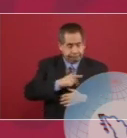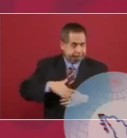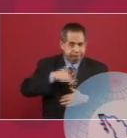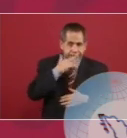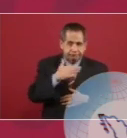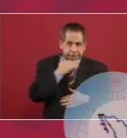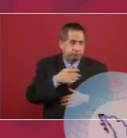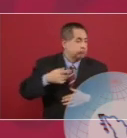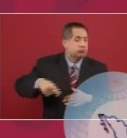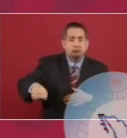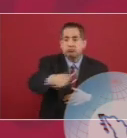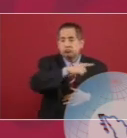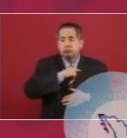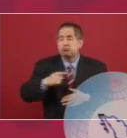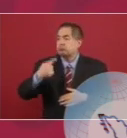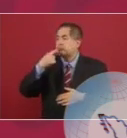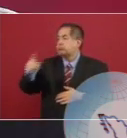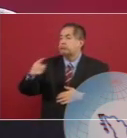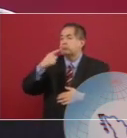todos denunciemos,